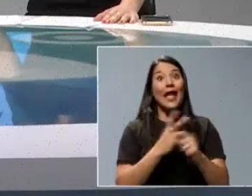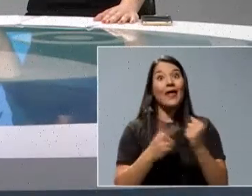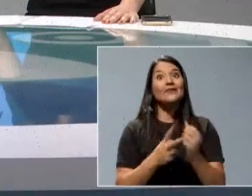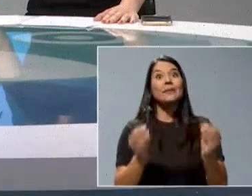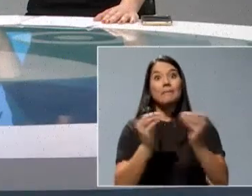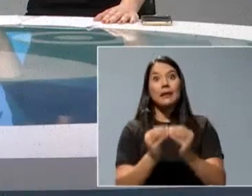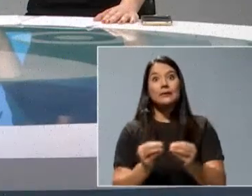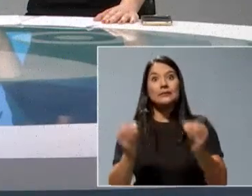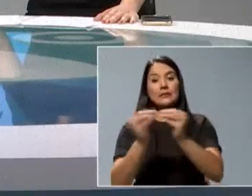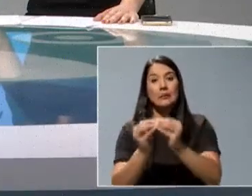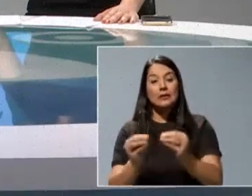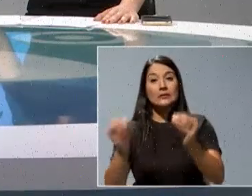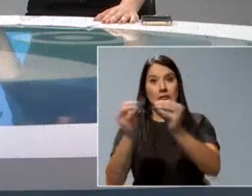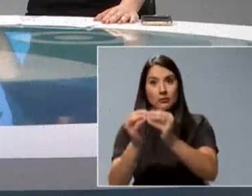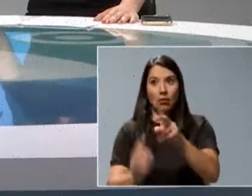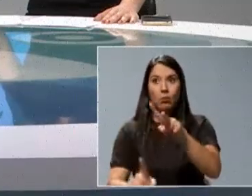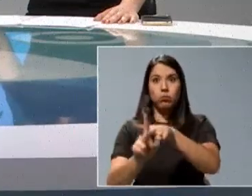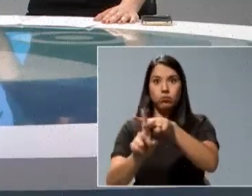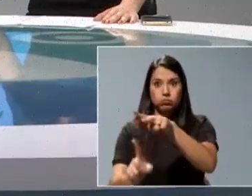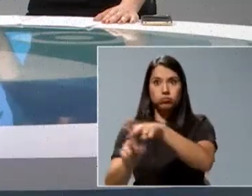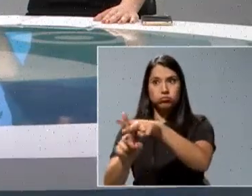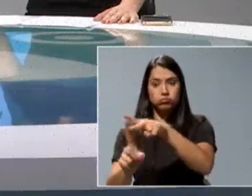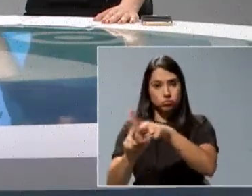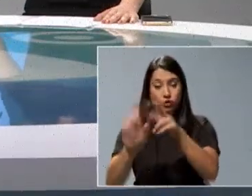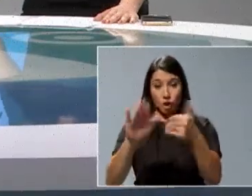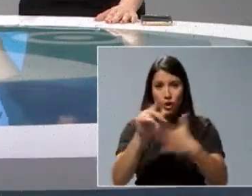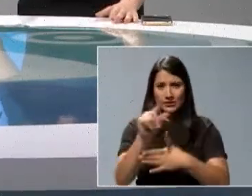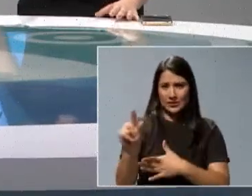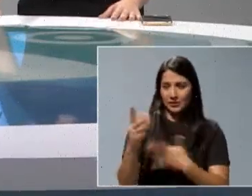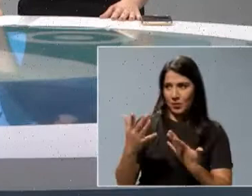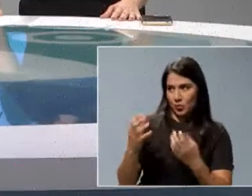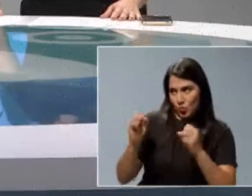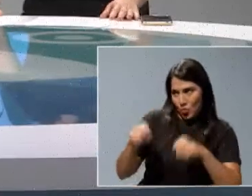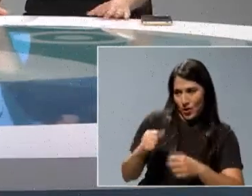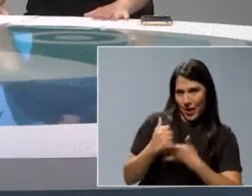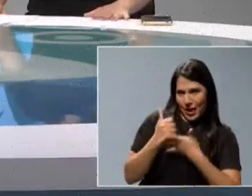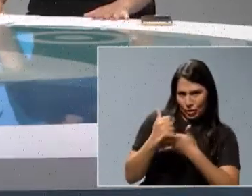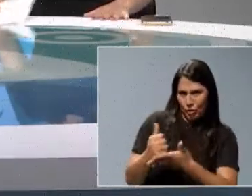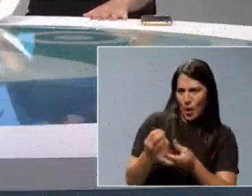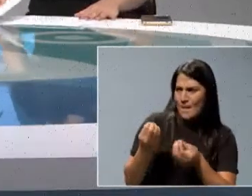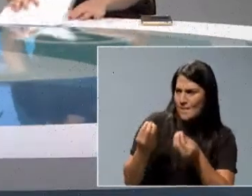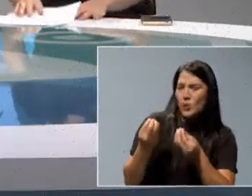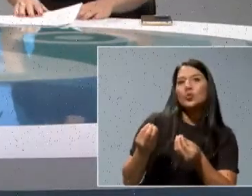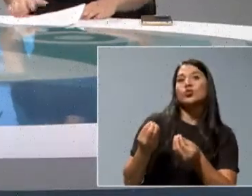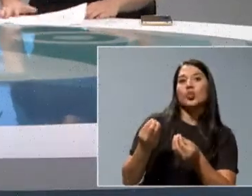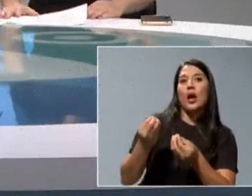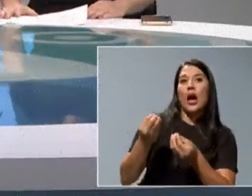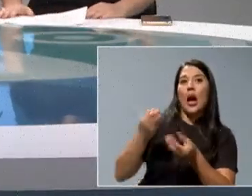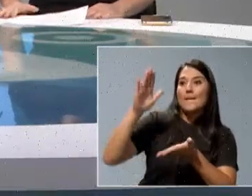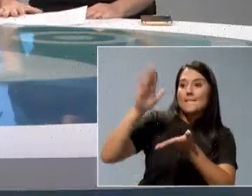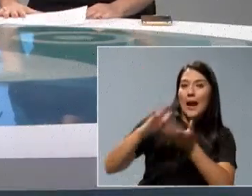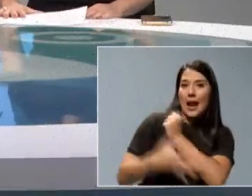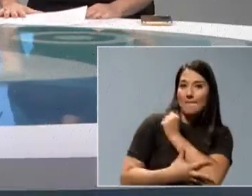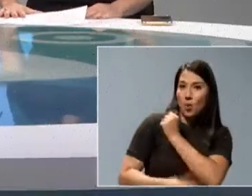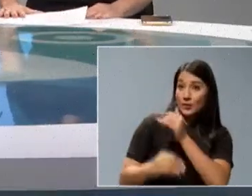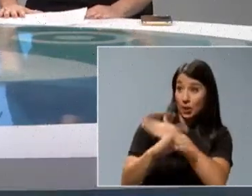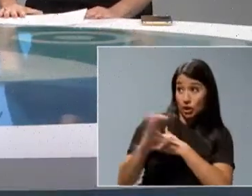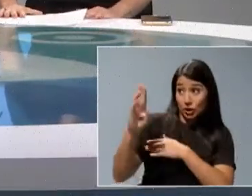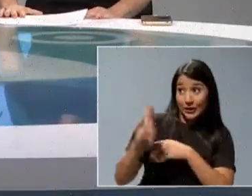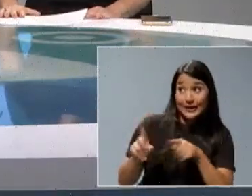y aparecen una y otra vez durante toda la semana. ¿Cuánto ayudaría esto también a reducir los altos índices de pobreza que existen en el país